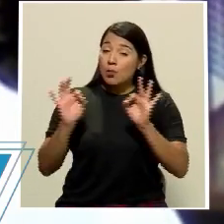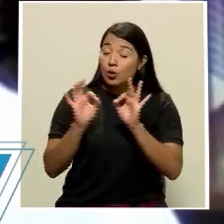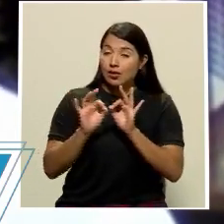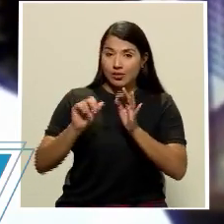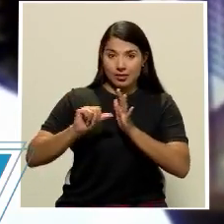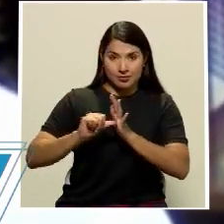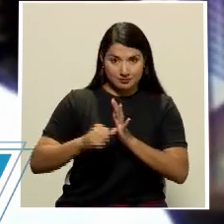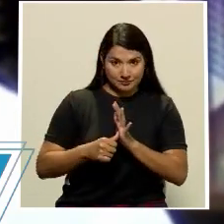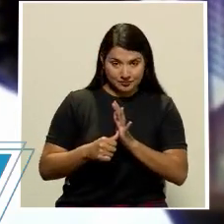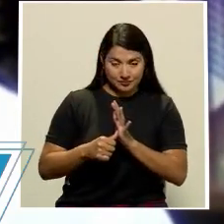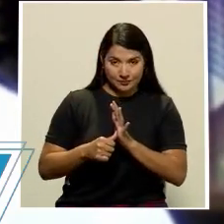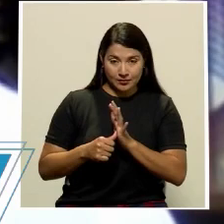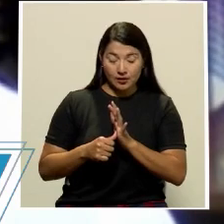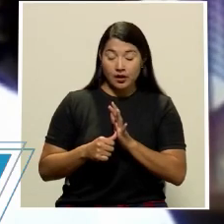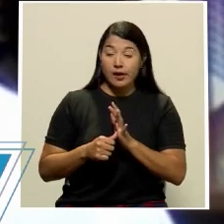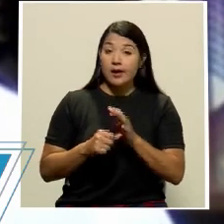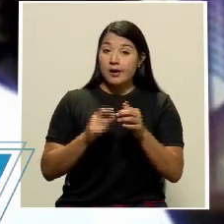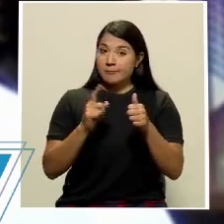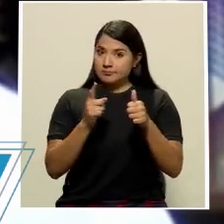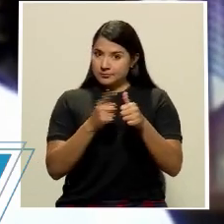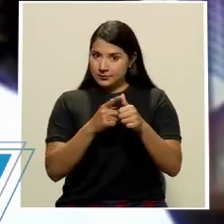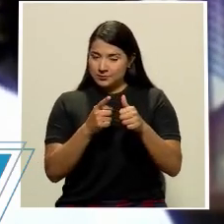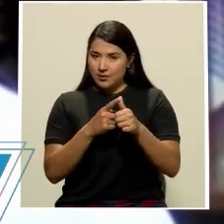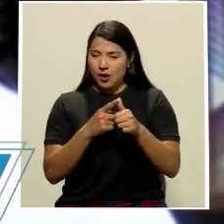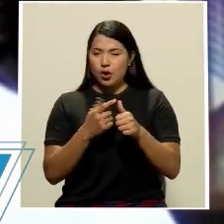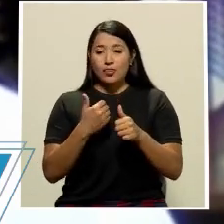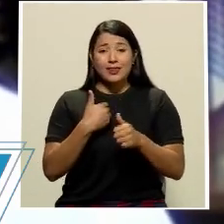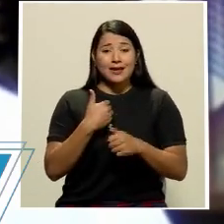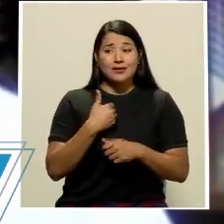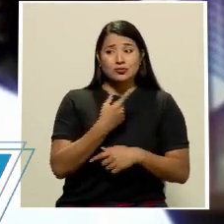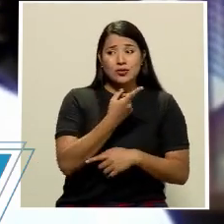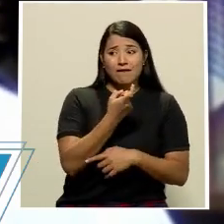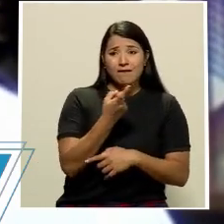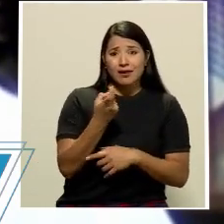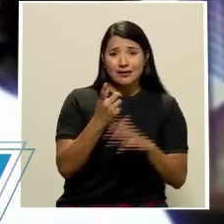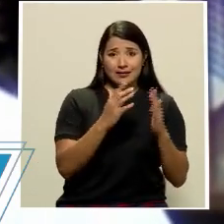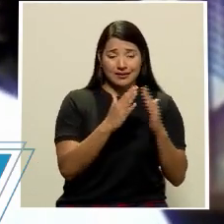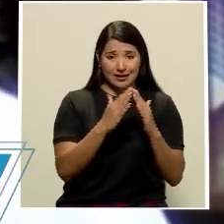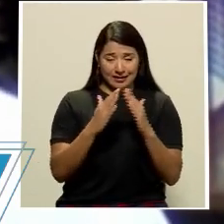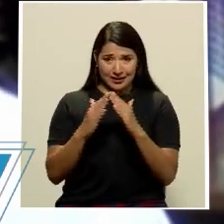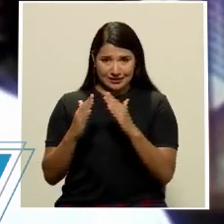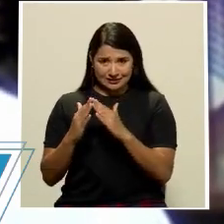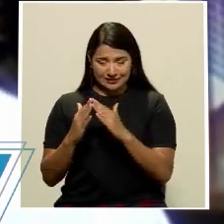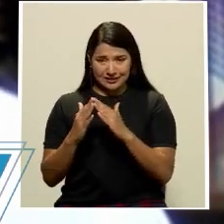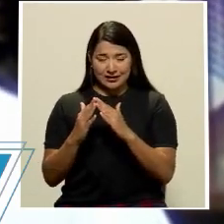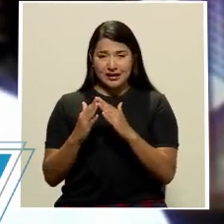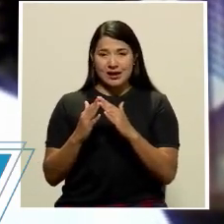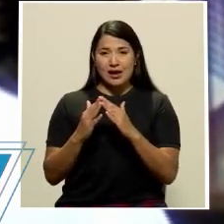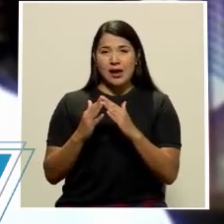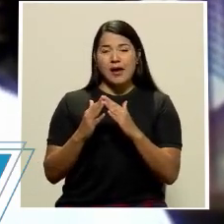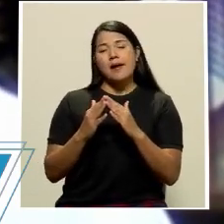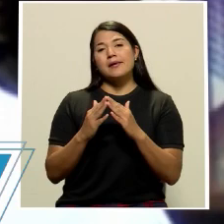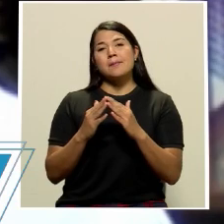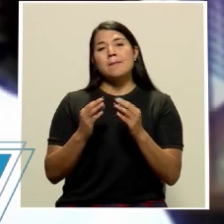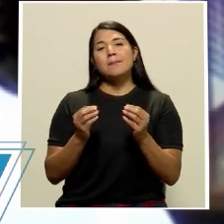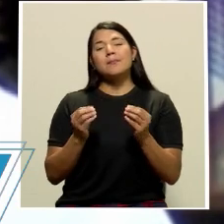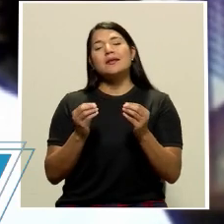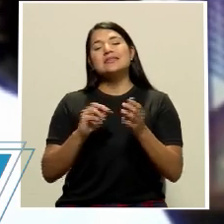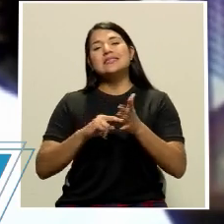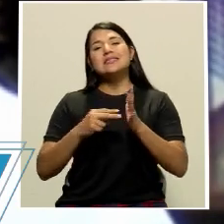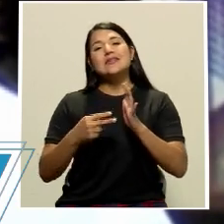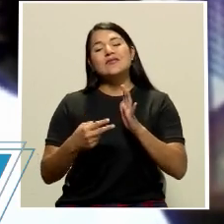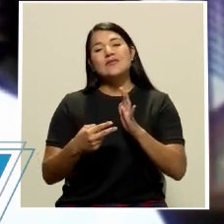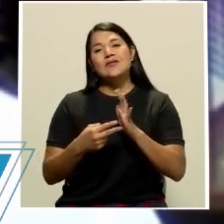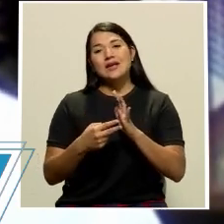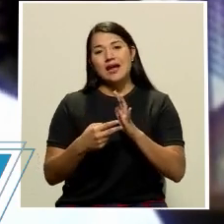destacar. Por un lado, un déficit de vivienda, sobre todo la vivienda, el déficit cualitativo, o sea, las viviendas,